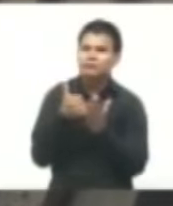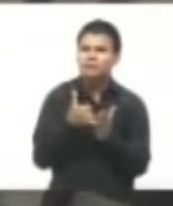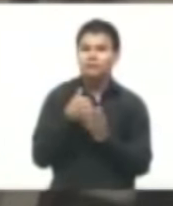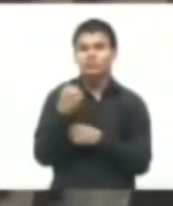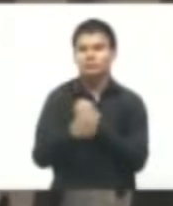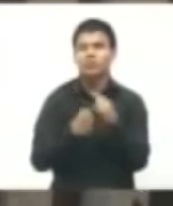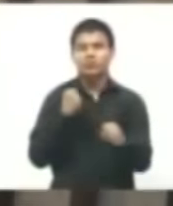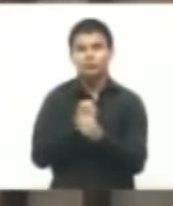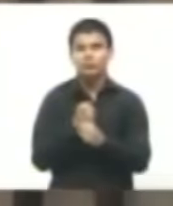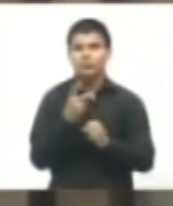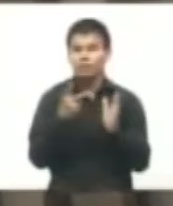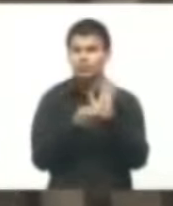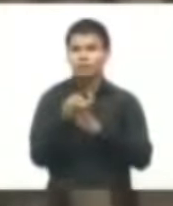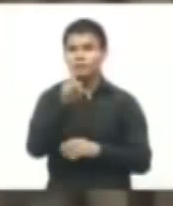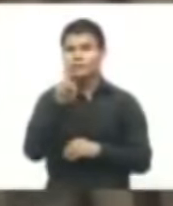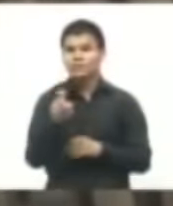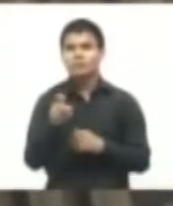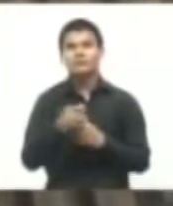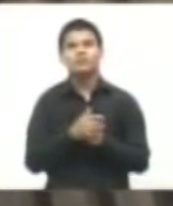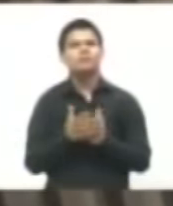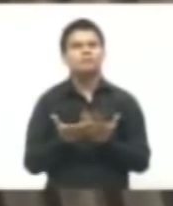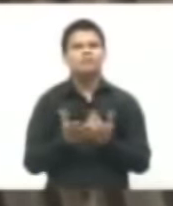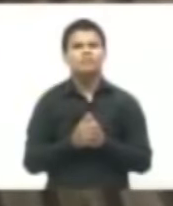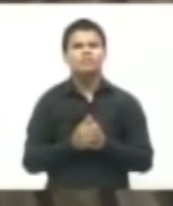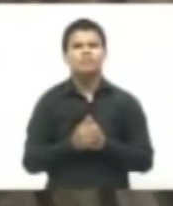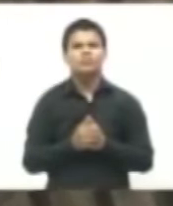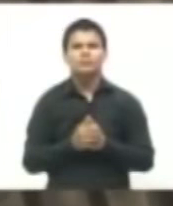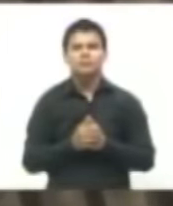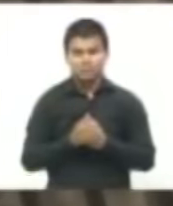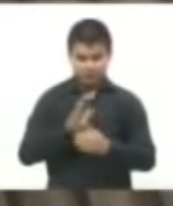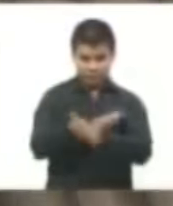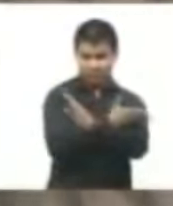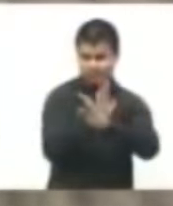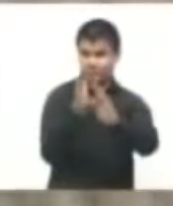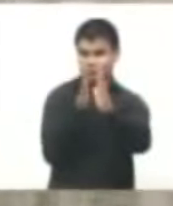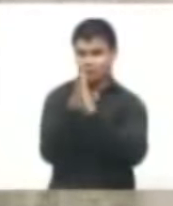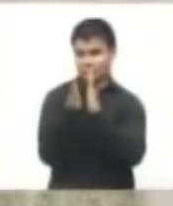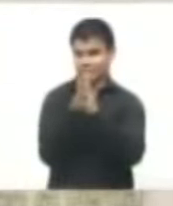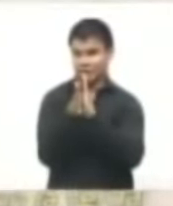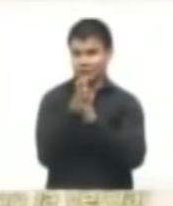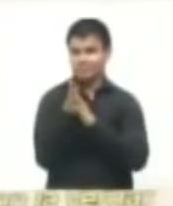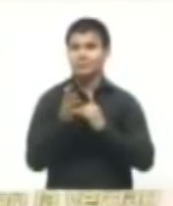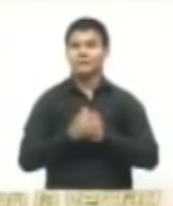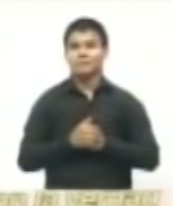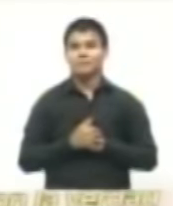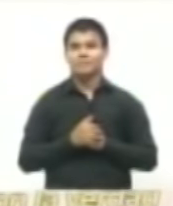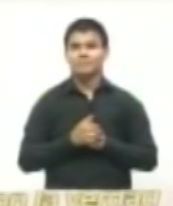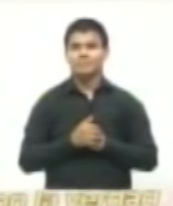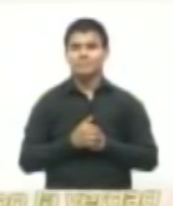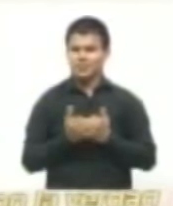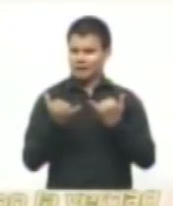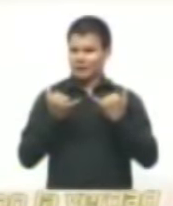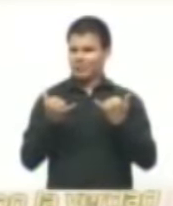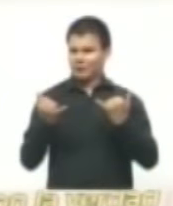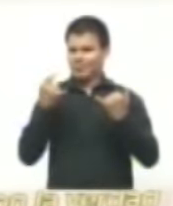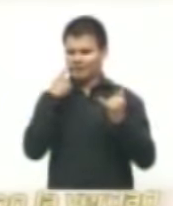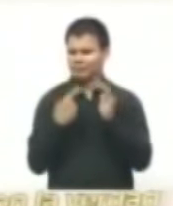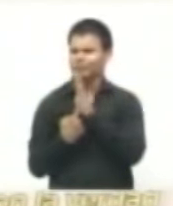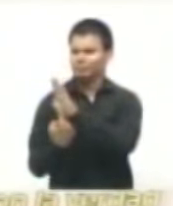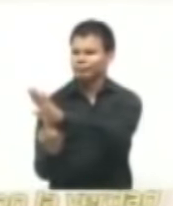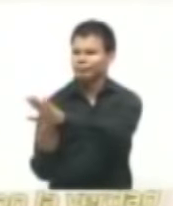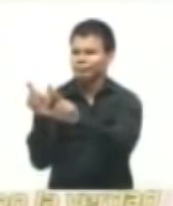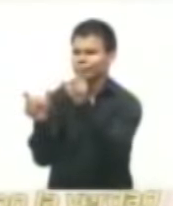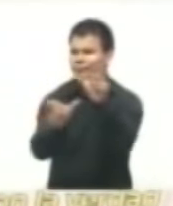año 2016 por esas canciones que te acabé de comentar. Y bueno, estamos dándole a conocer a mucha